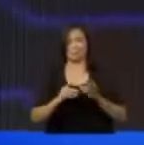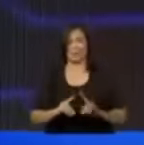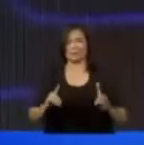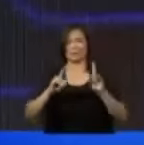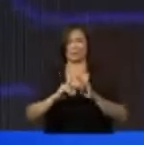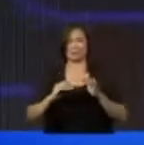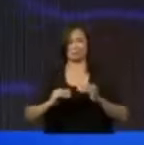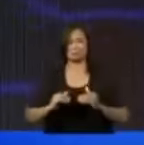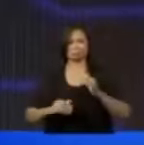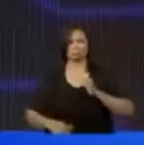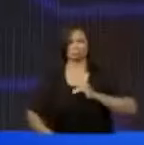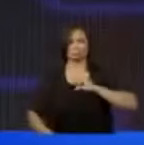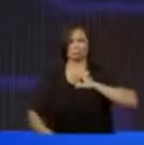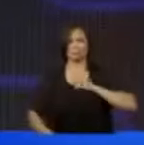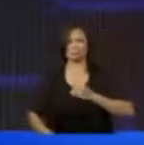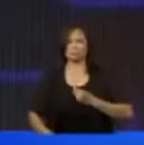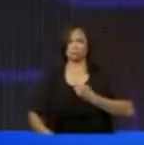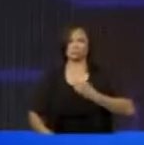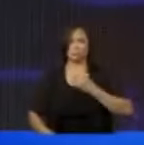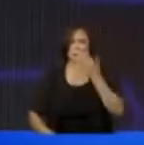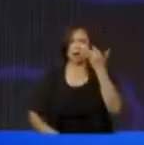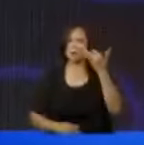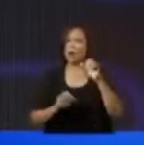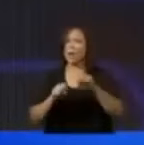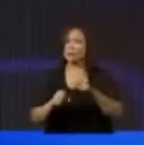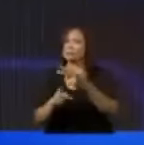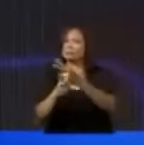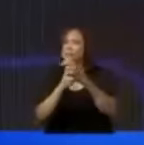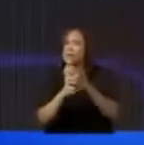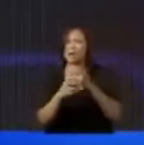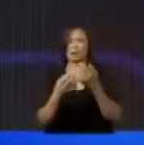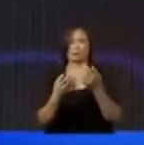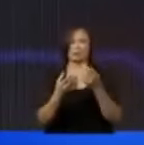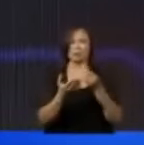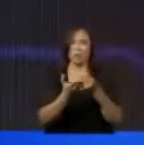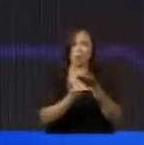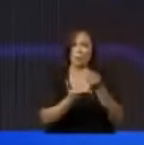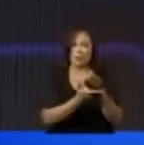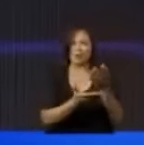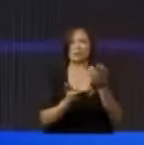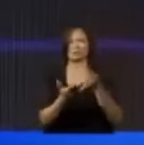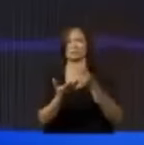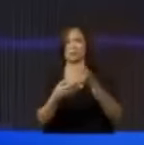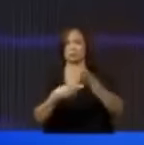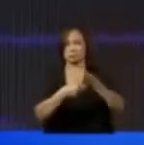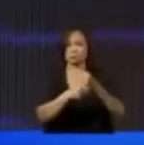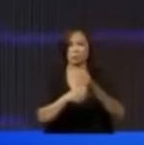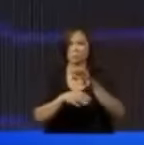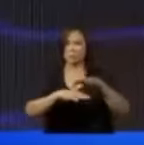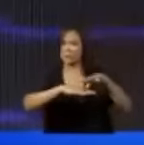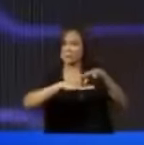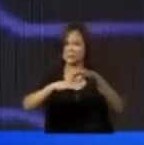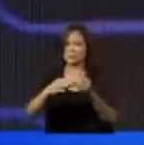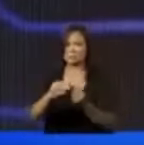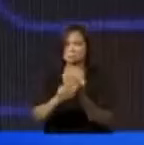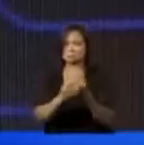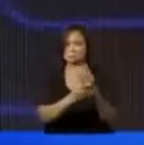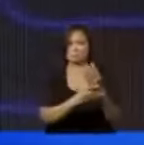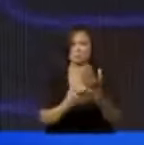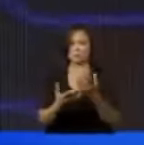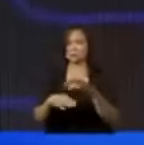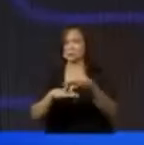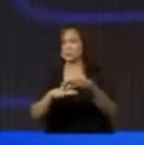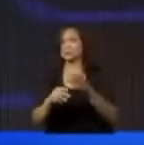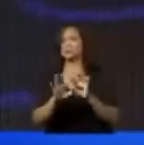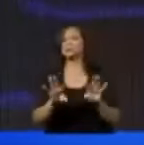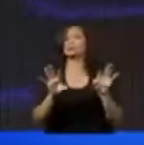dignidad y eleva su acceso a poder disponer de recursos para poder a producir esos terrenos, para producir esas